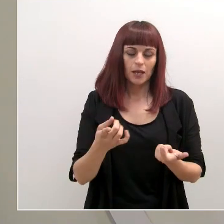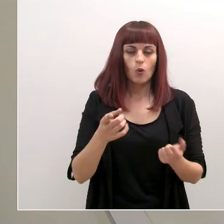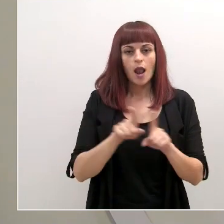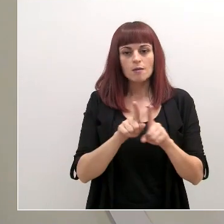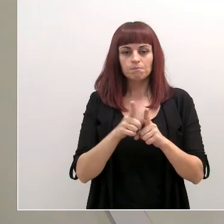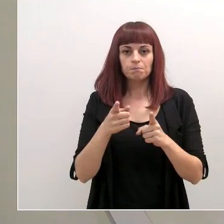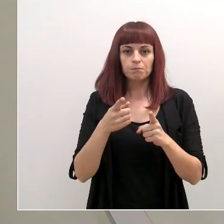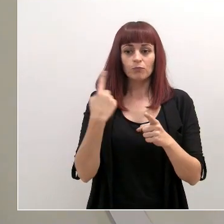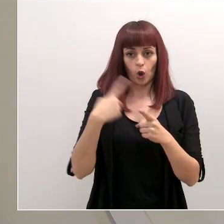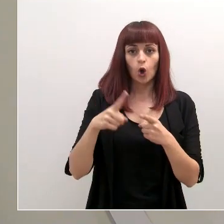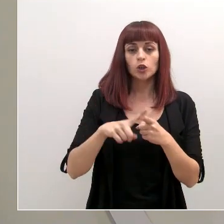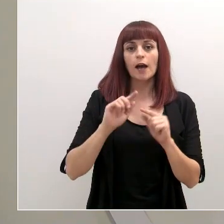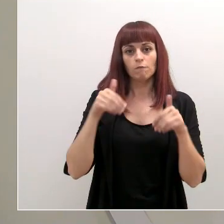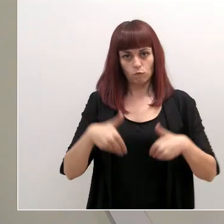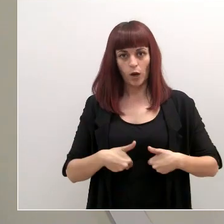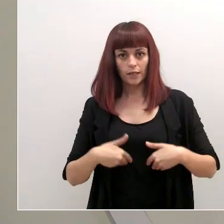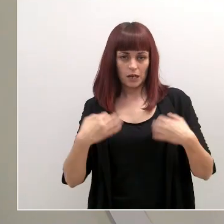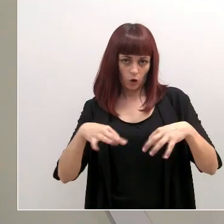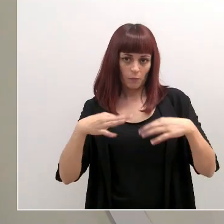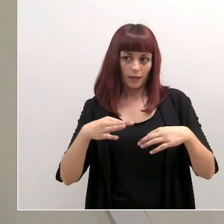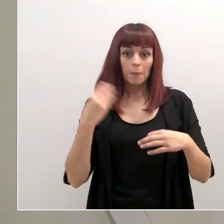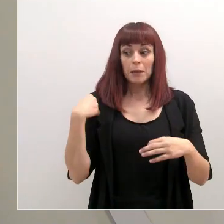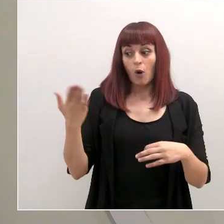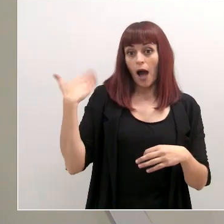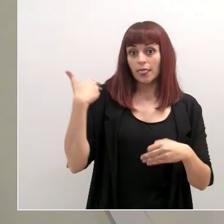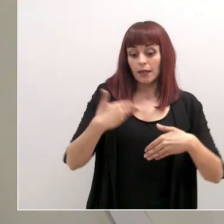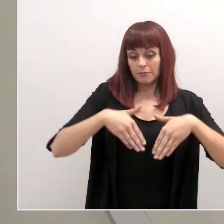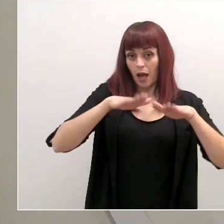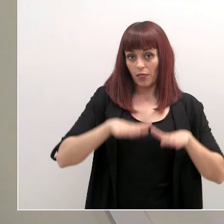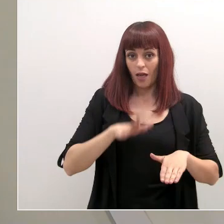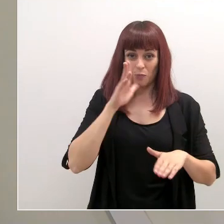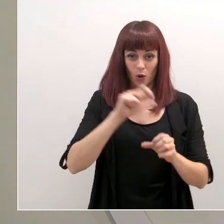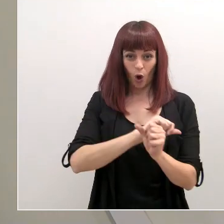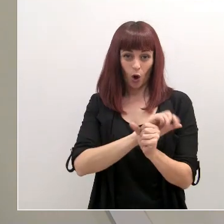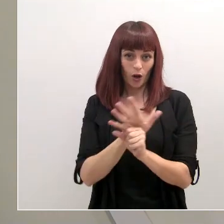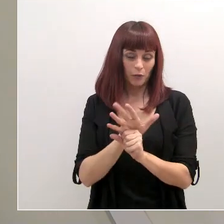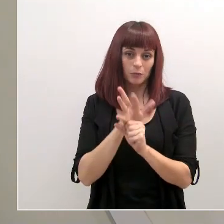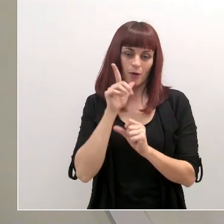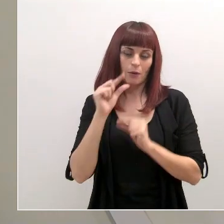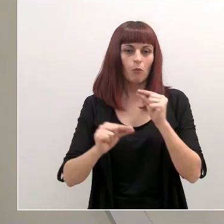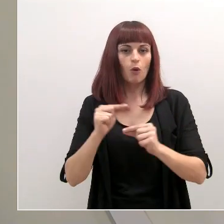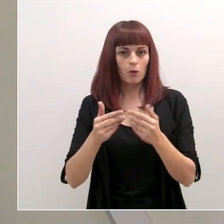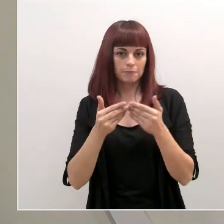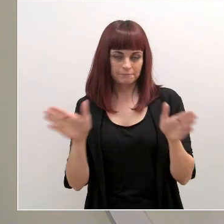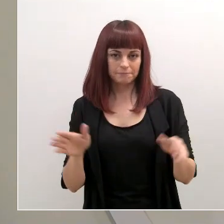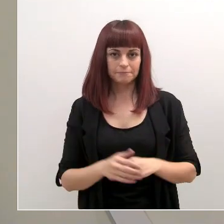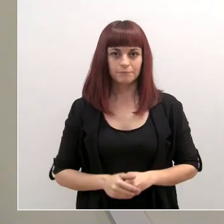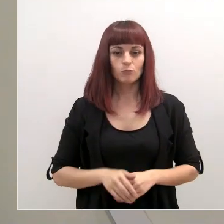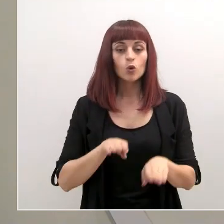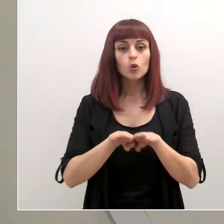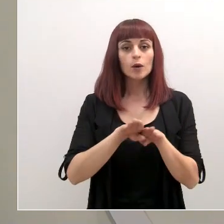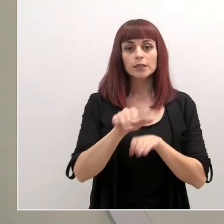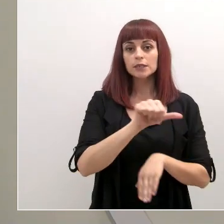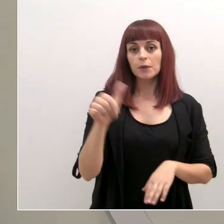forma que se va dando respuesta a la demanda que quedó supeditada al COVID de forma gradual. El pasado jueves,